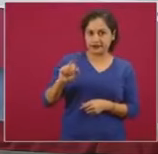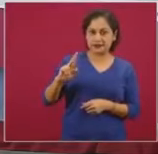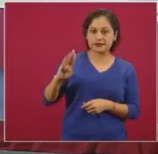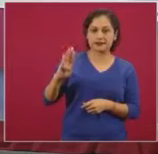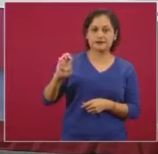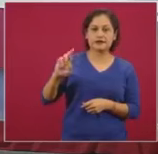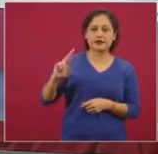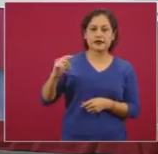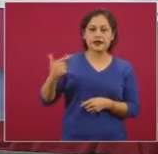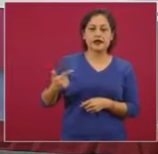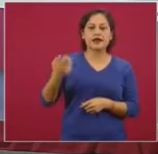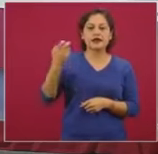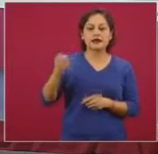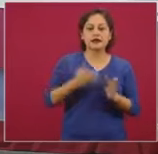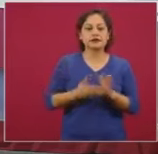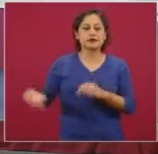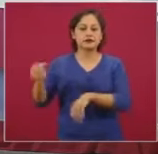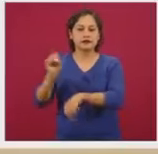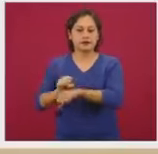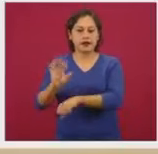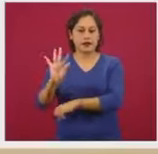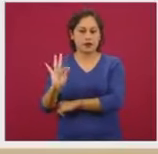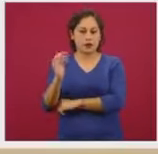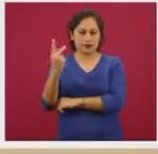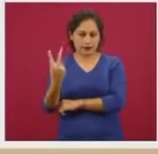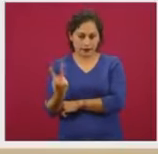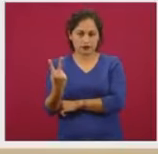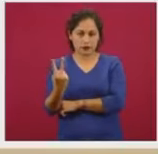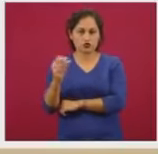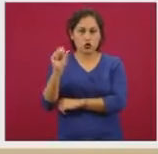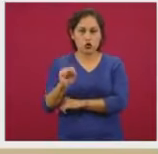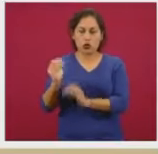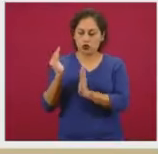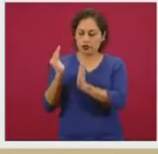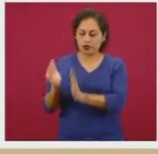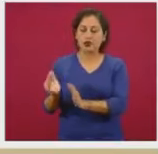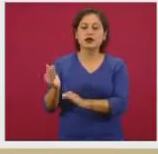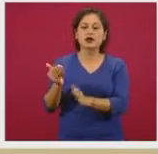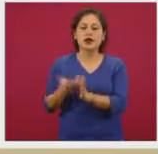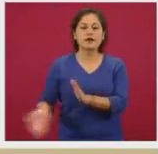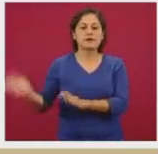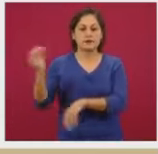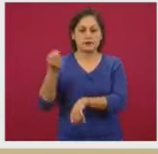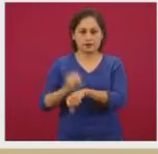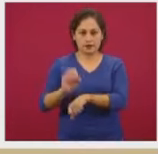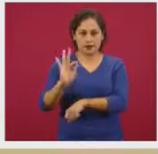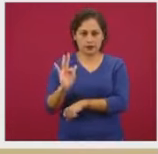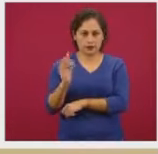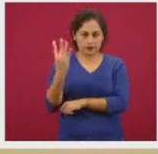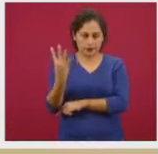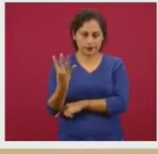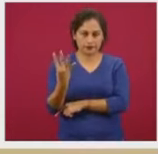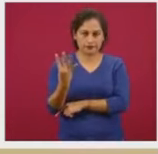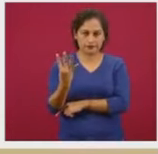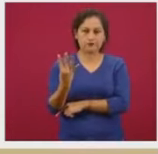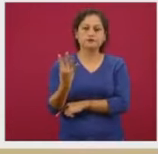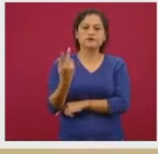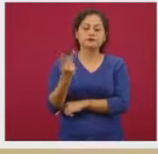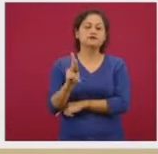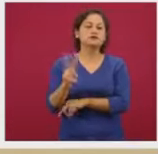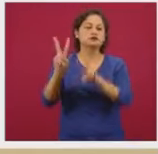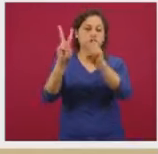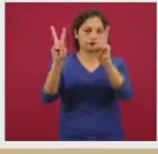semana 42, en el día de hoy, que estamos abriendo la semana 44, en exceso de